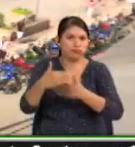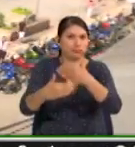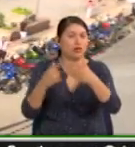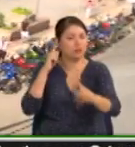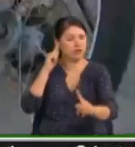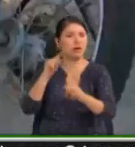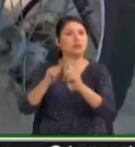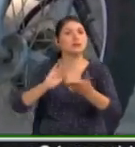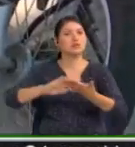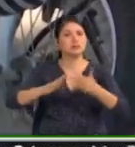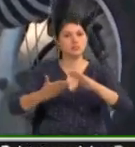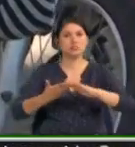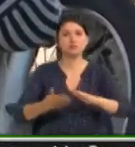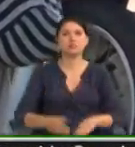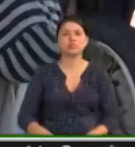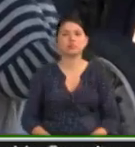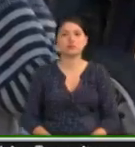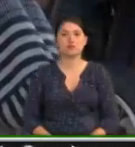hacia la paz.